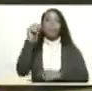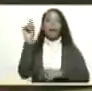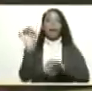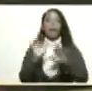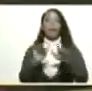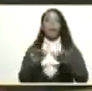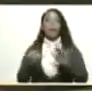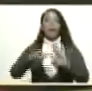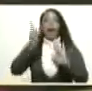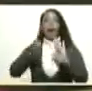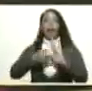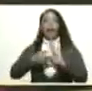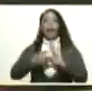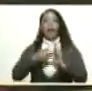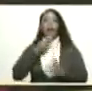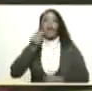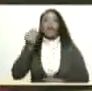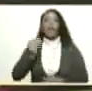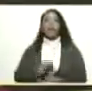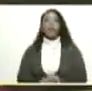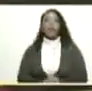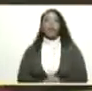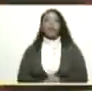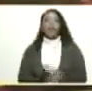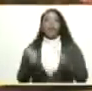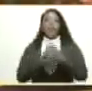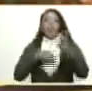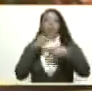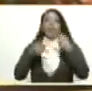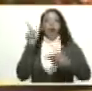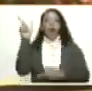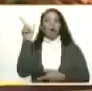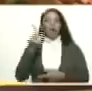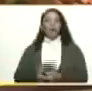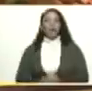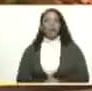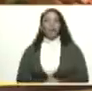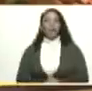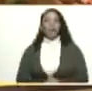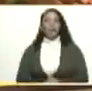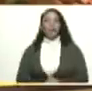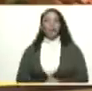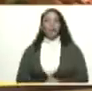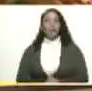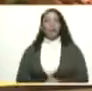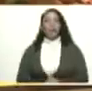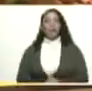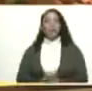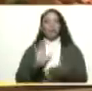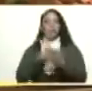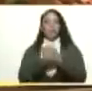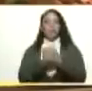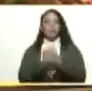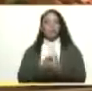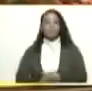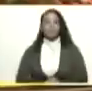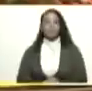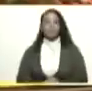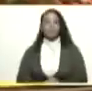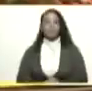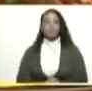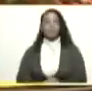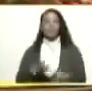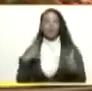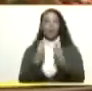secretaria general de la juventud del Partido Socialista Unido de Venezuela, Grecia Colmenares, compañera.